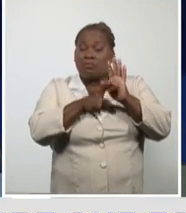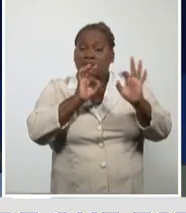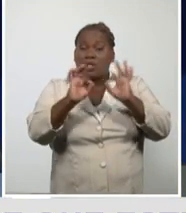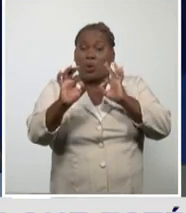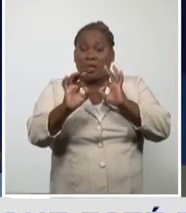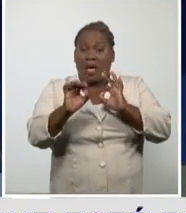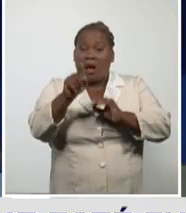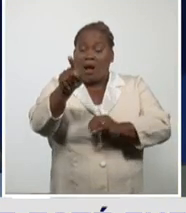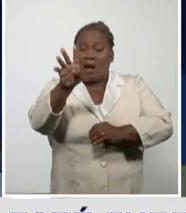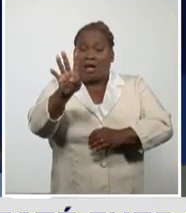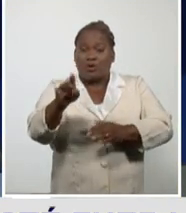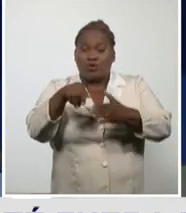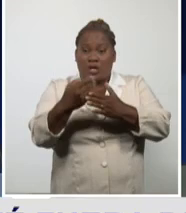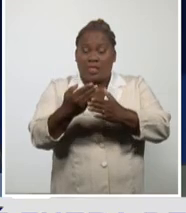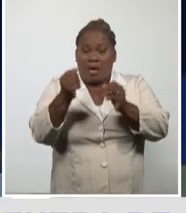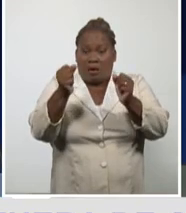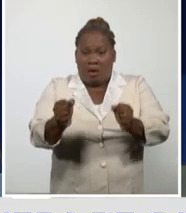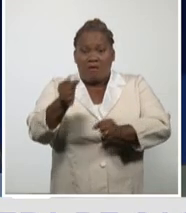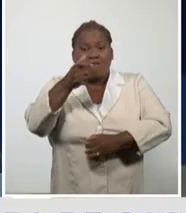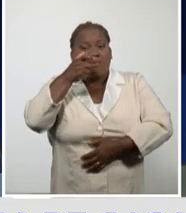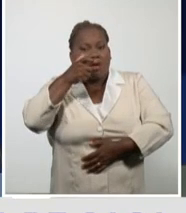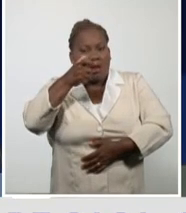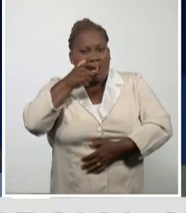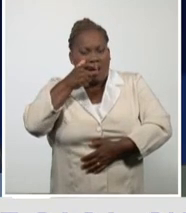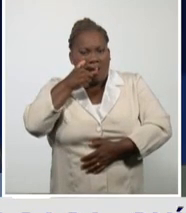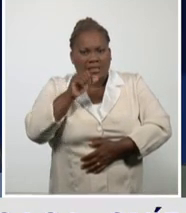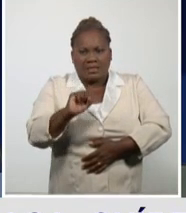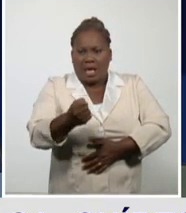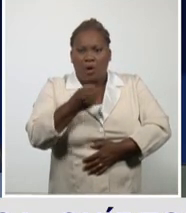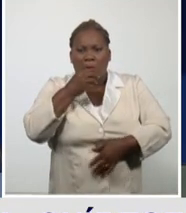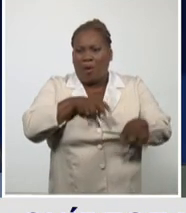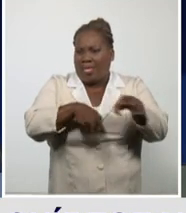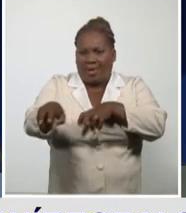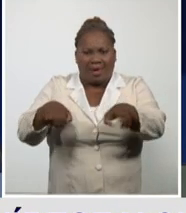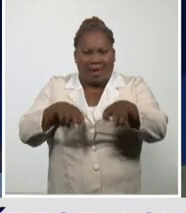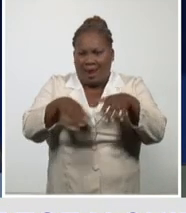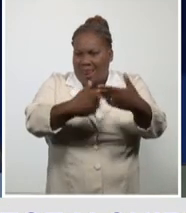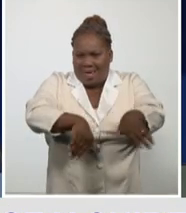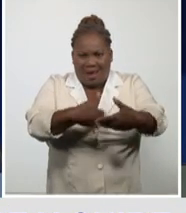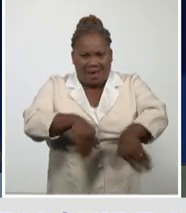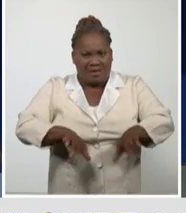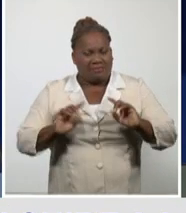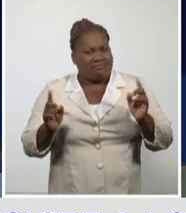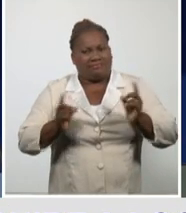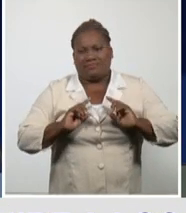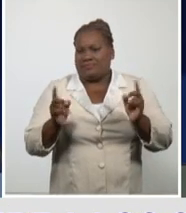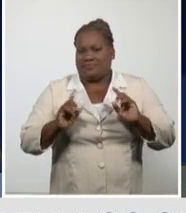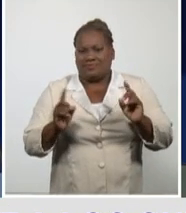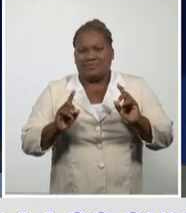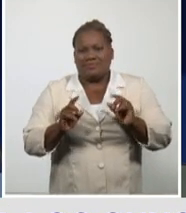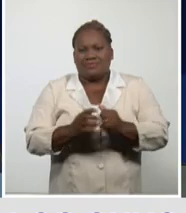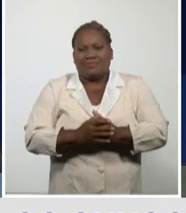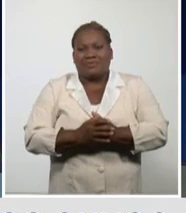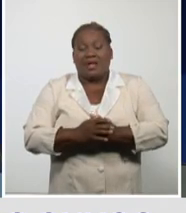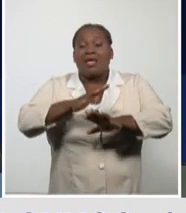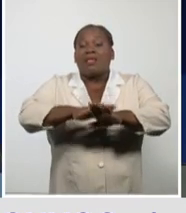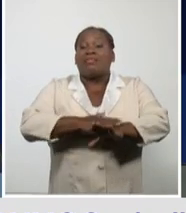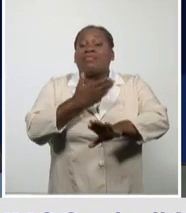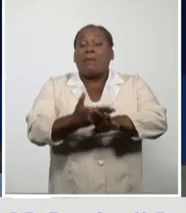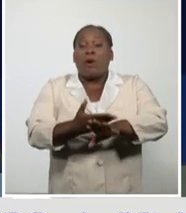más bajo vigilancia y restricción de movimiento y que posteriormente a los 15